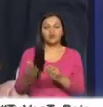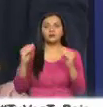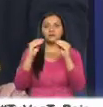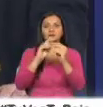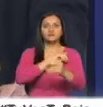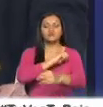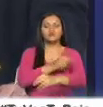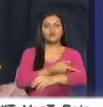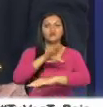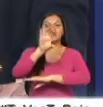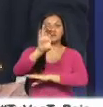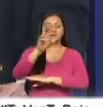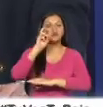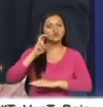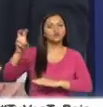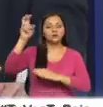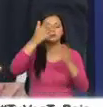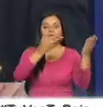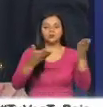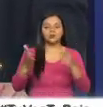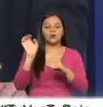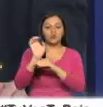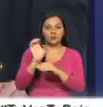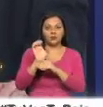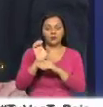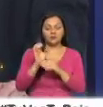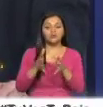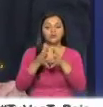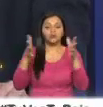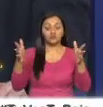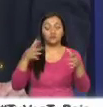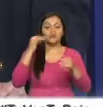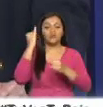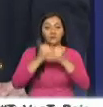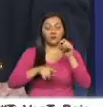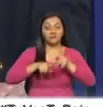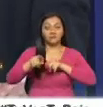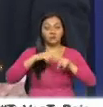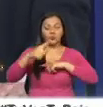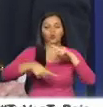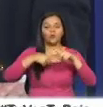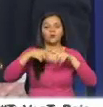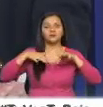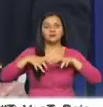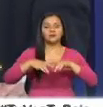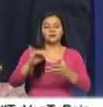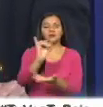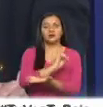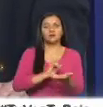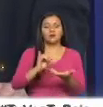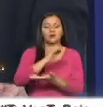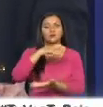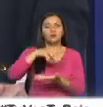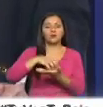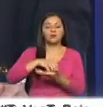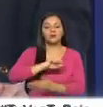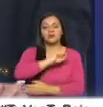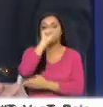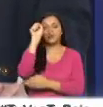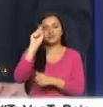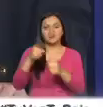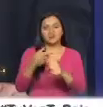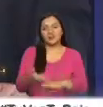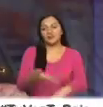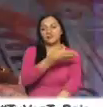fortalecer la oferta turística con la que cuenta el país. La gran final se realizará en septiembre en Imbabura, provincia ganadora de la primera